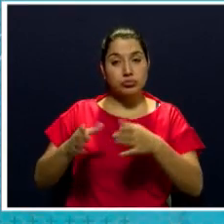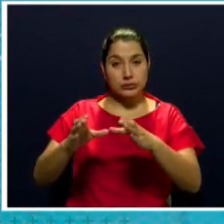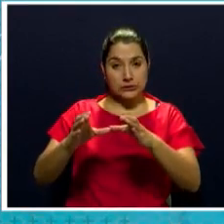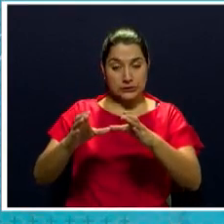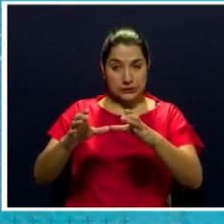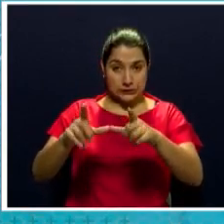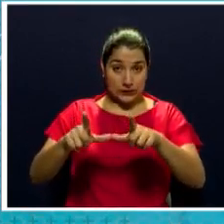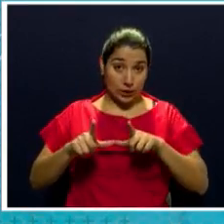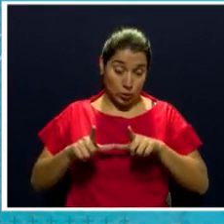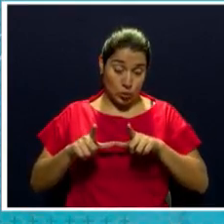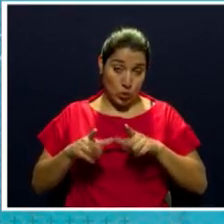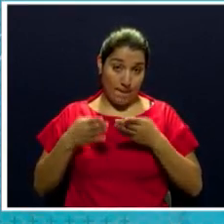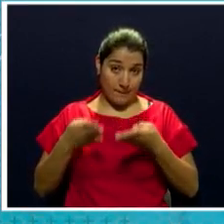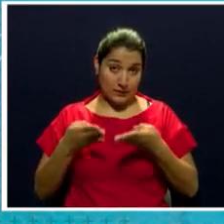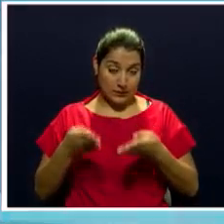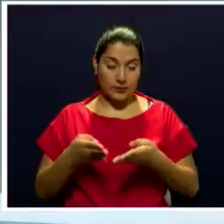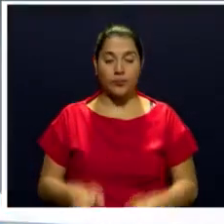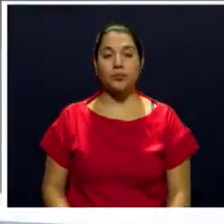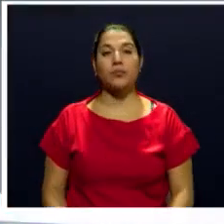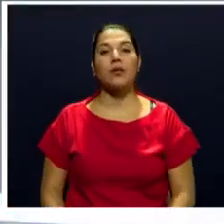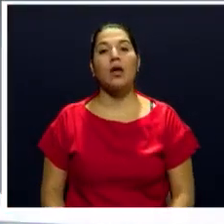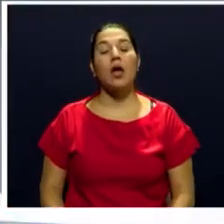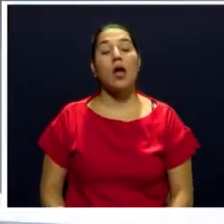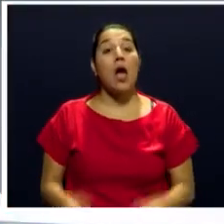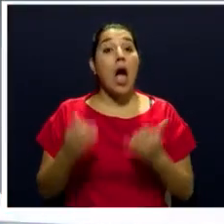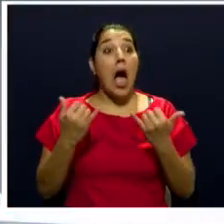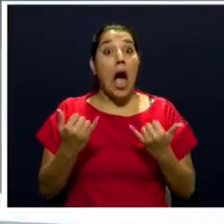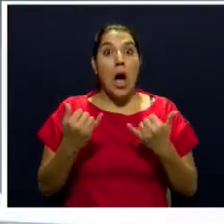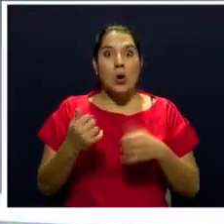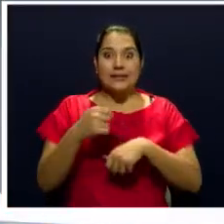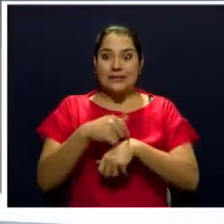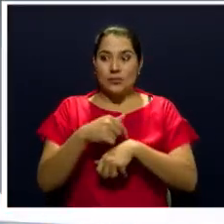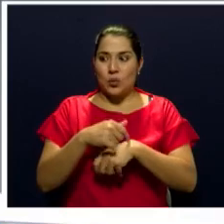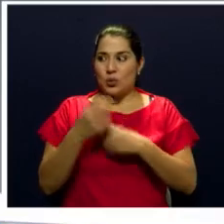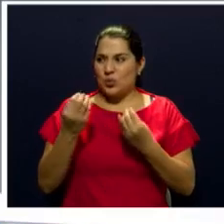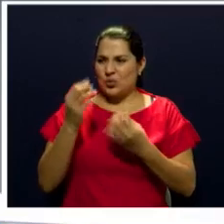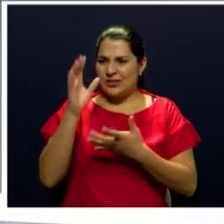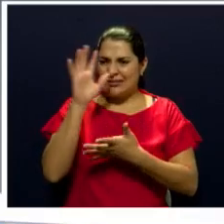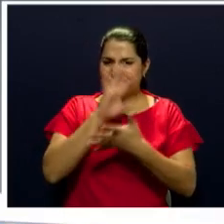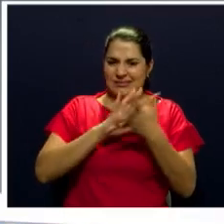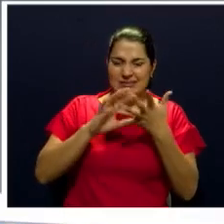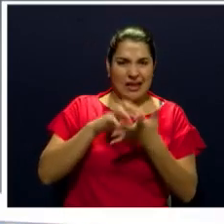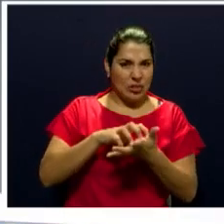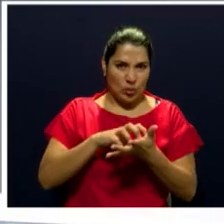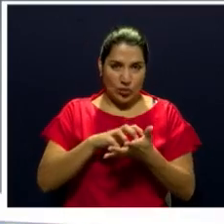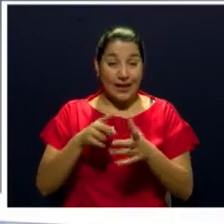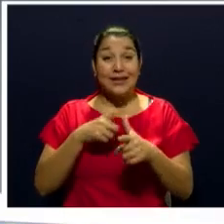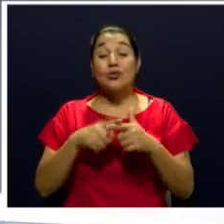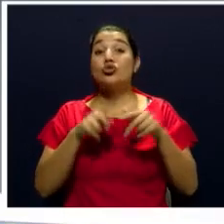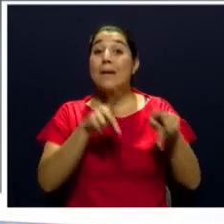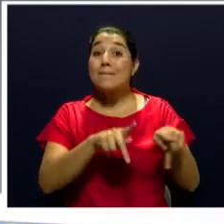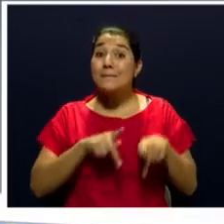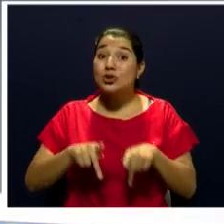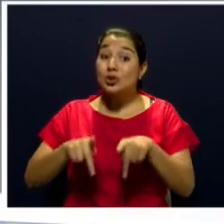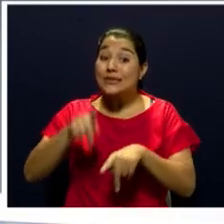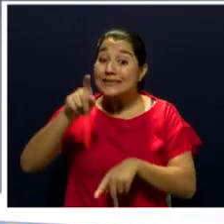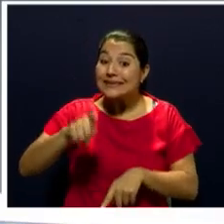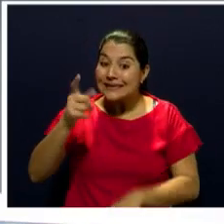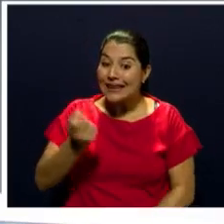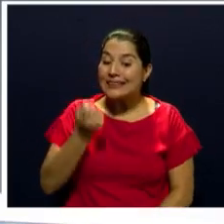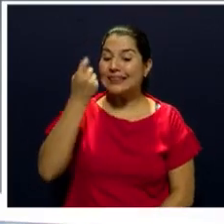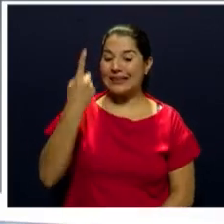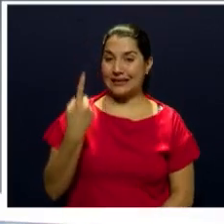ver, porque este es un momento de mucha incertidumbre, entonces la gente necesita saber